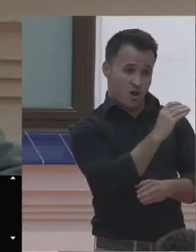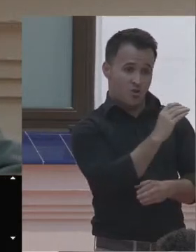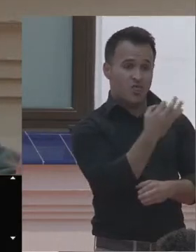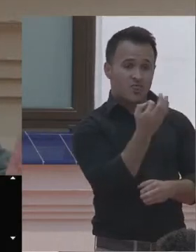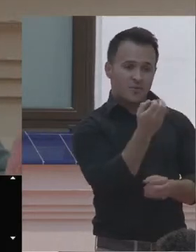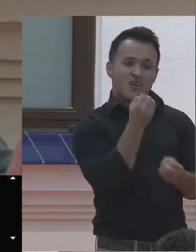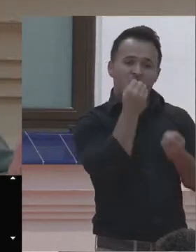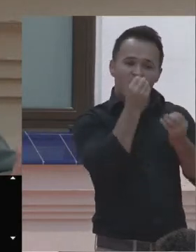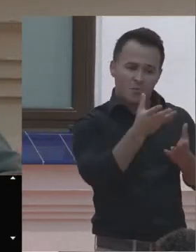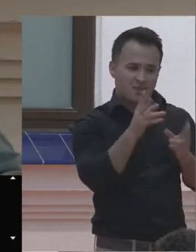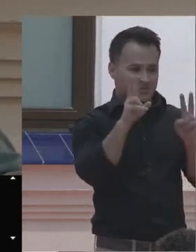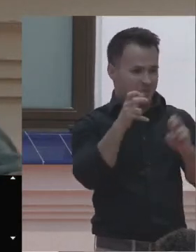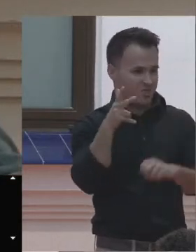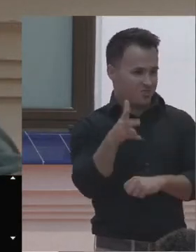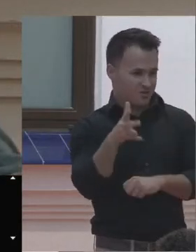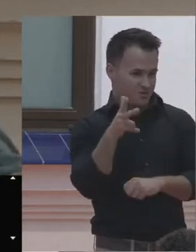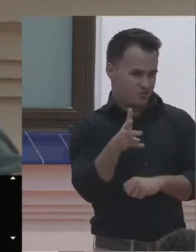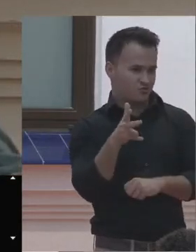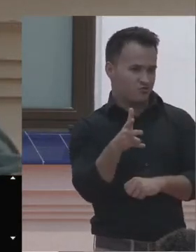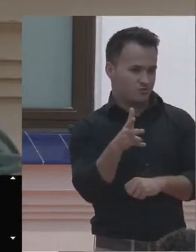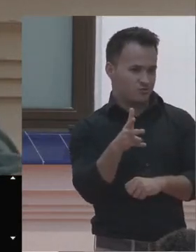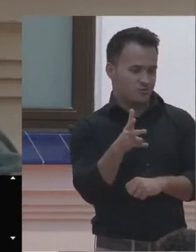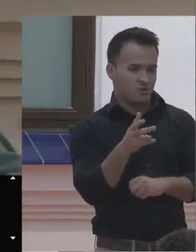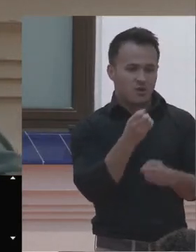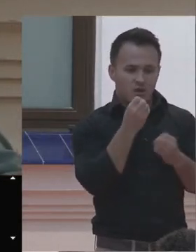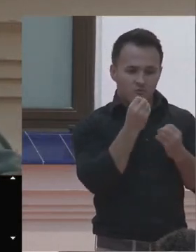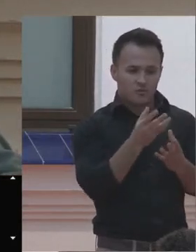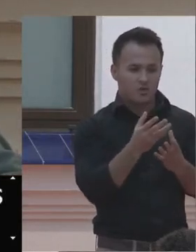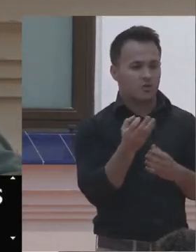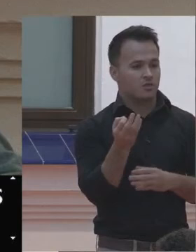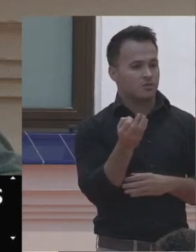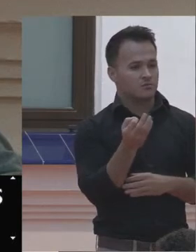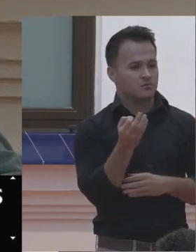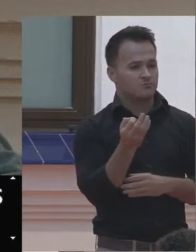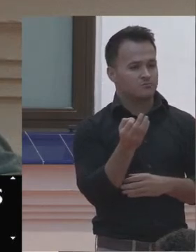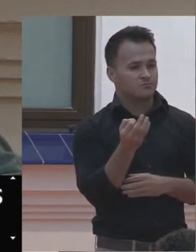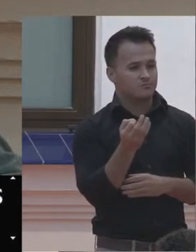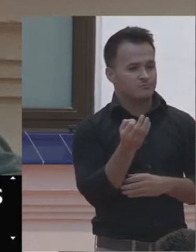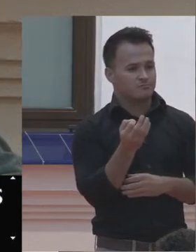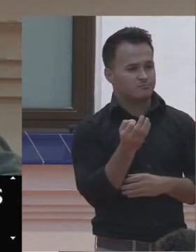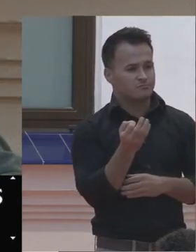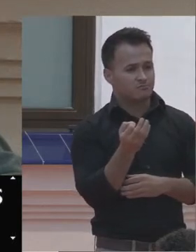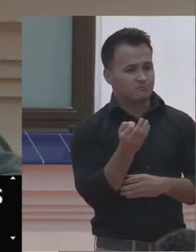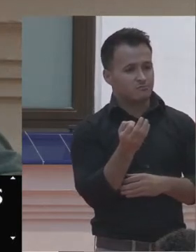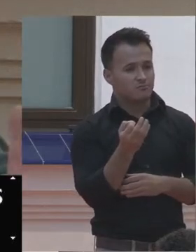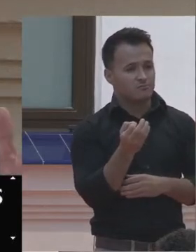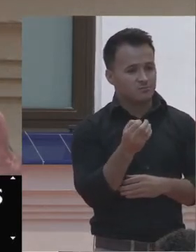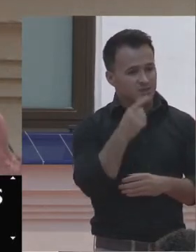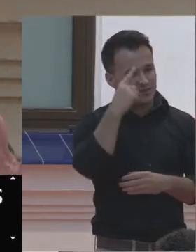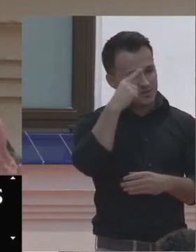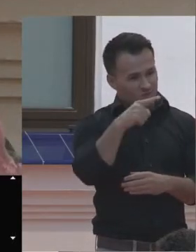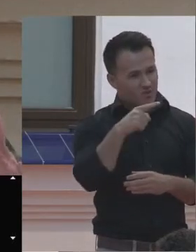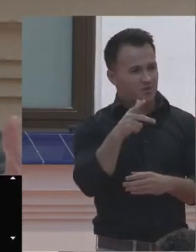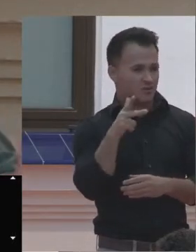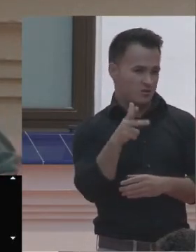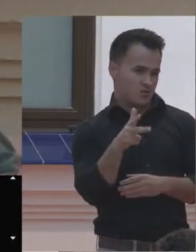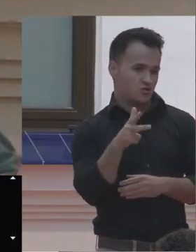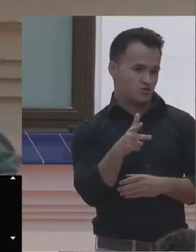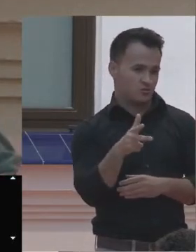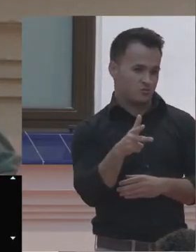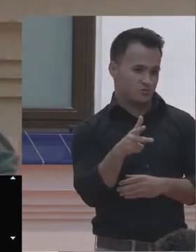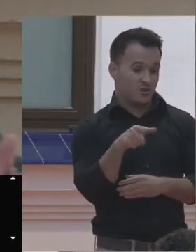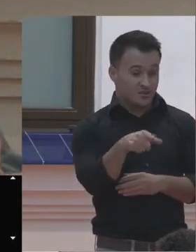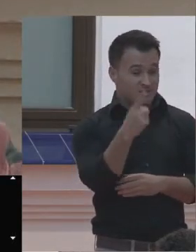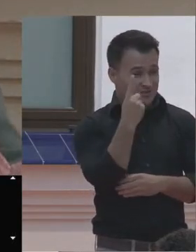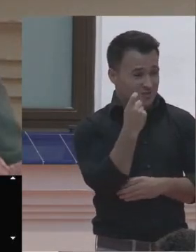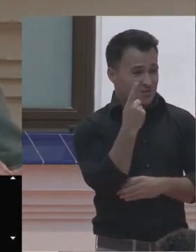informar sobre los derechos, que tenemos que ser conscientes de los derechos. Es